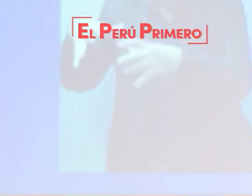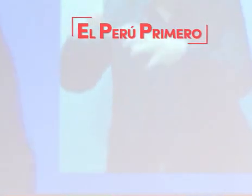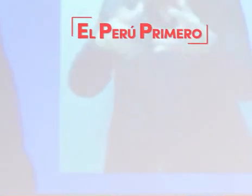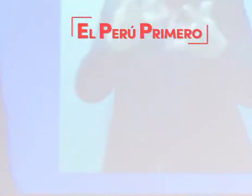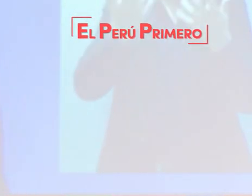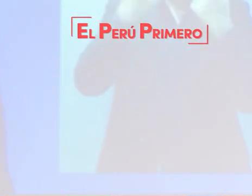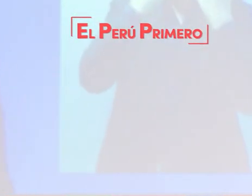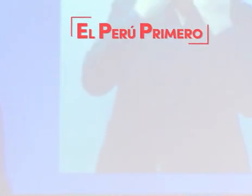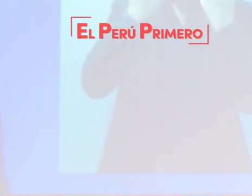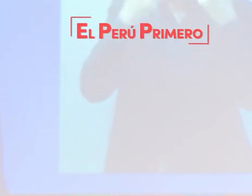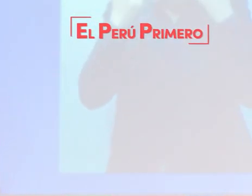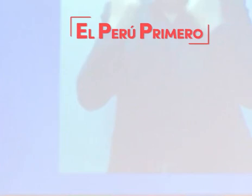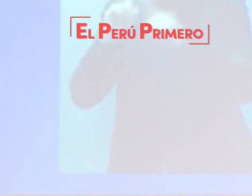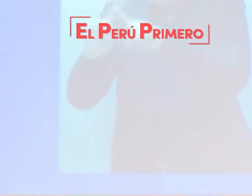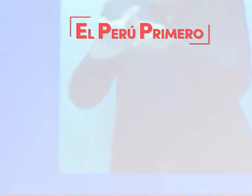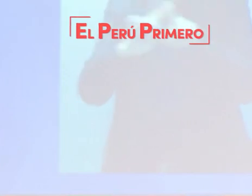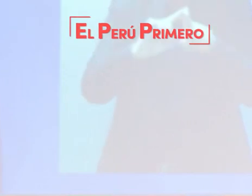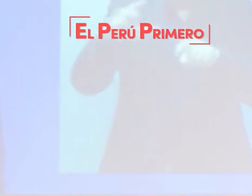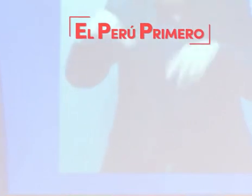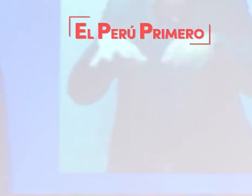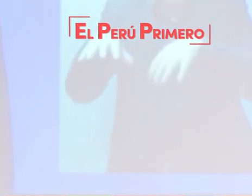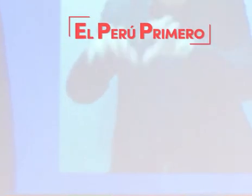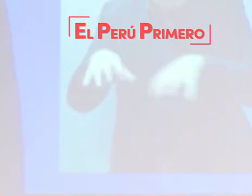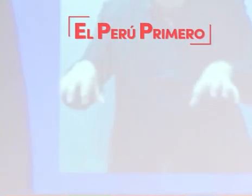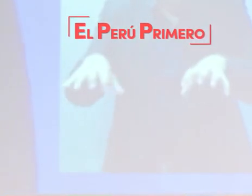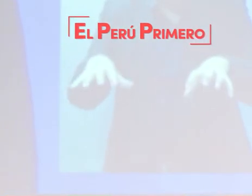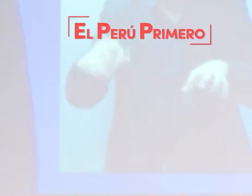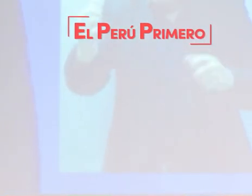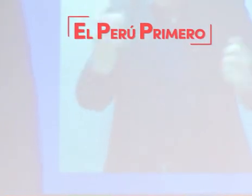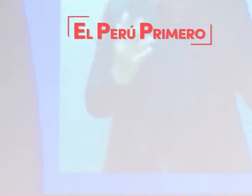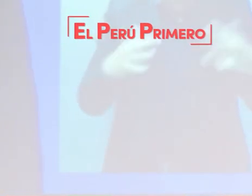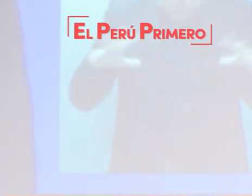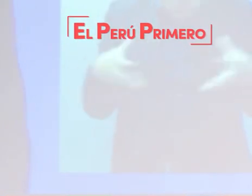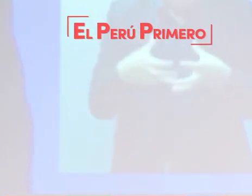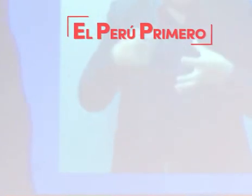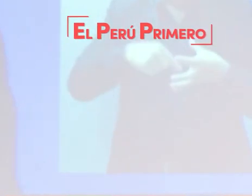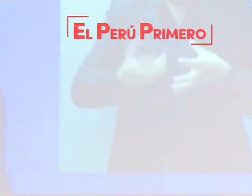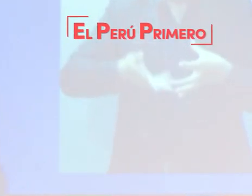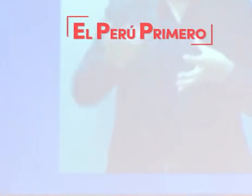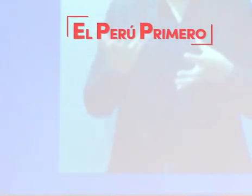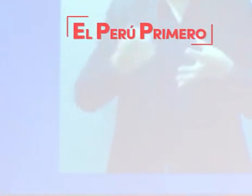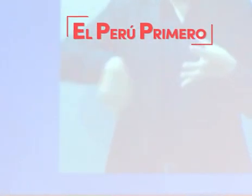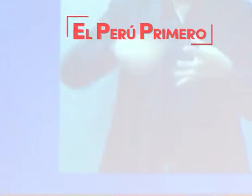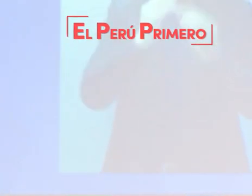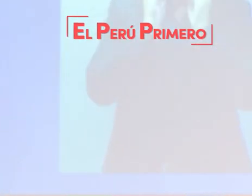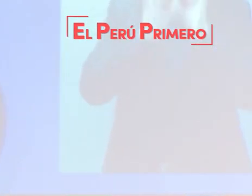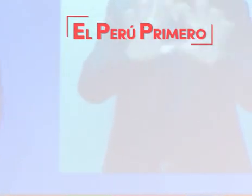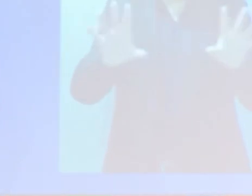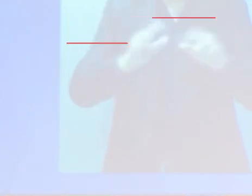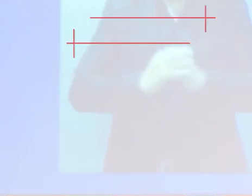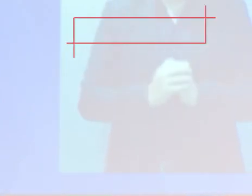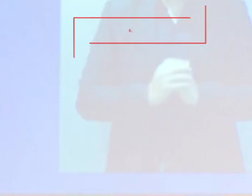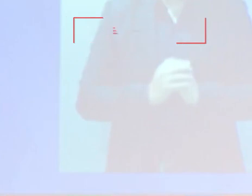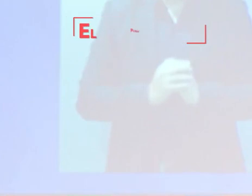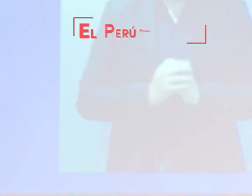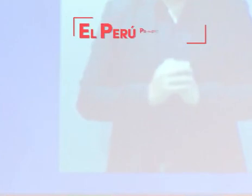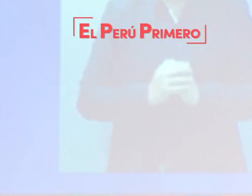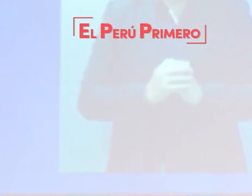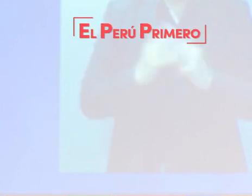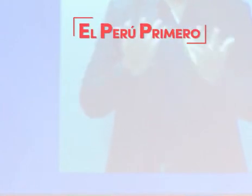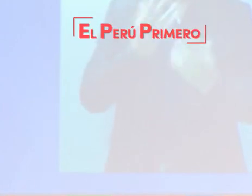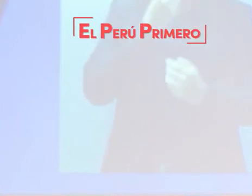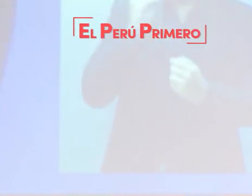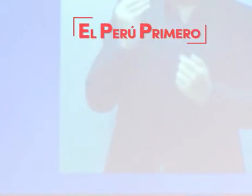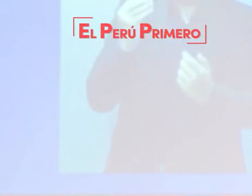comunidades, vemos a los jóvenes, que normalmente siempre hablamos de ellos pensando en